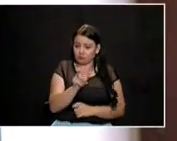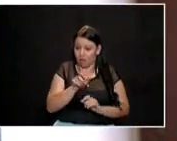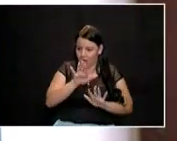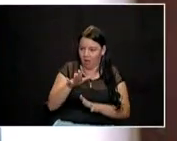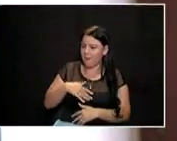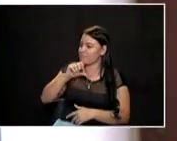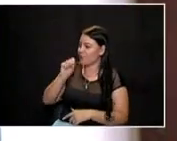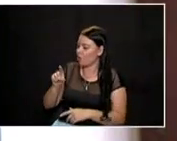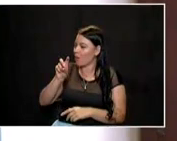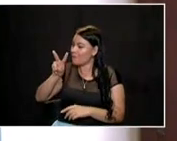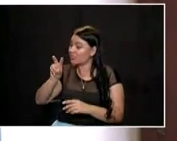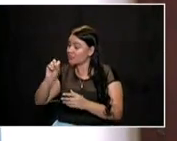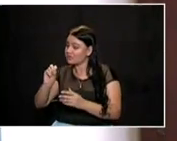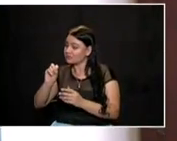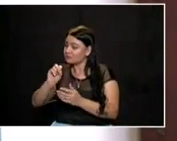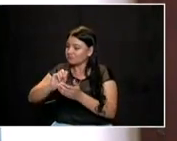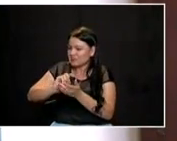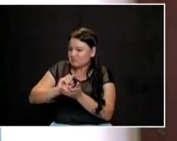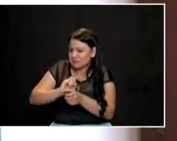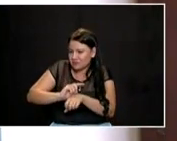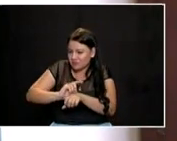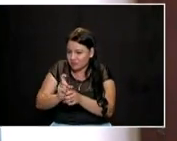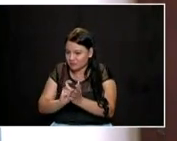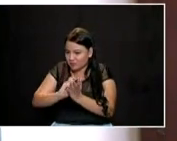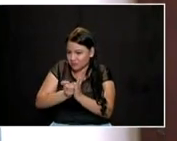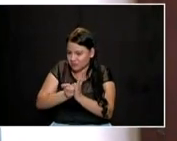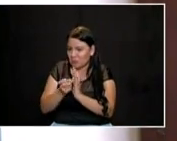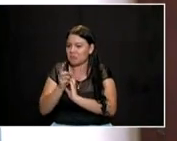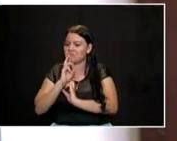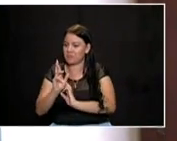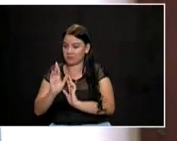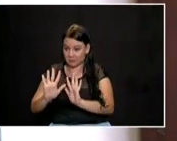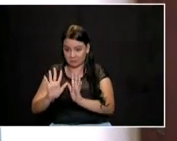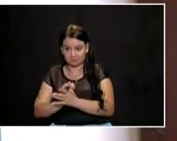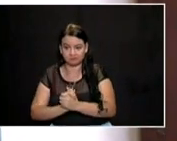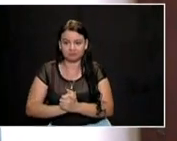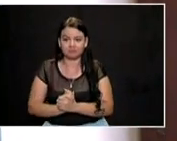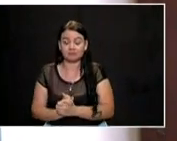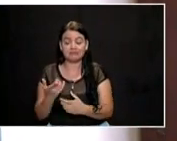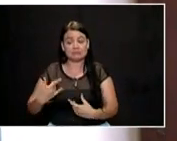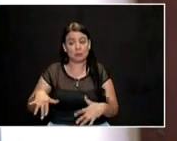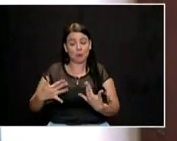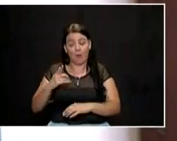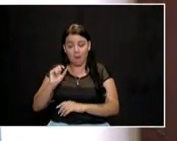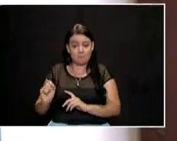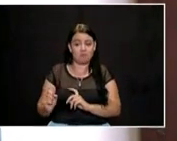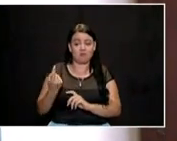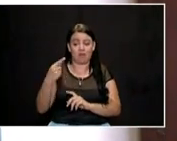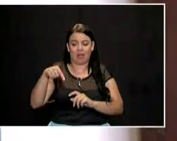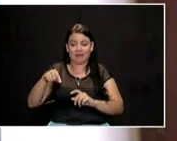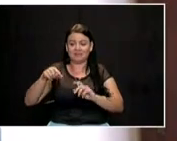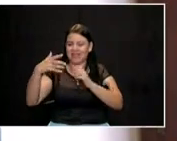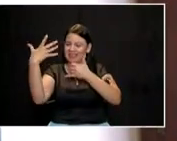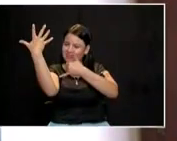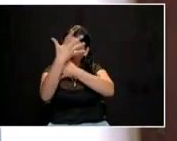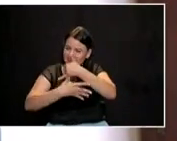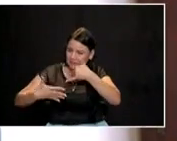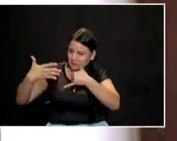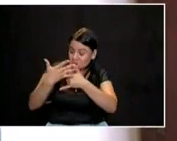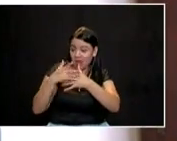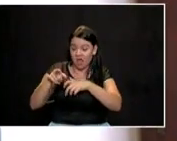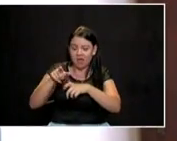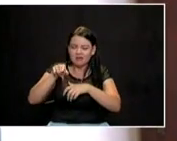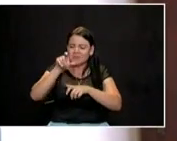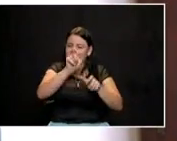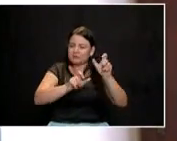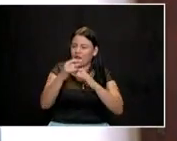etiqueta, la hora del debate es tendencia nacional, ya es la primera tendencia nacional, muestra del interés creciente por la